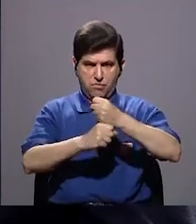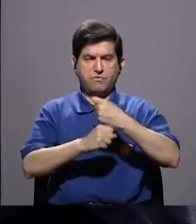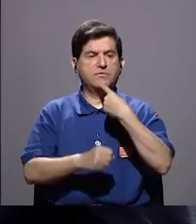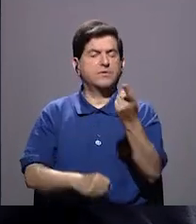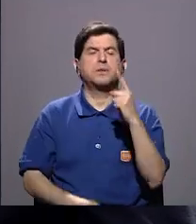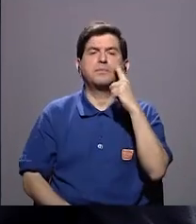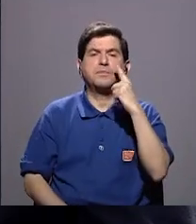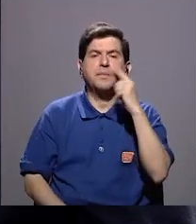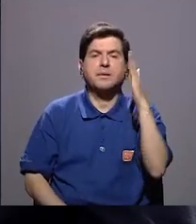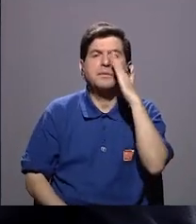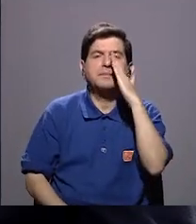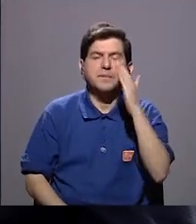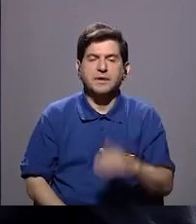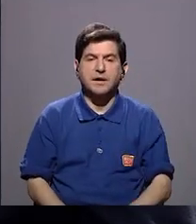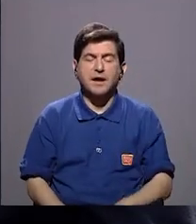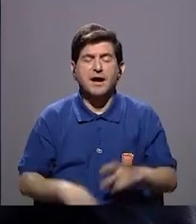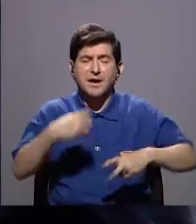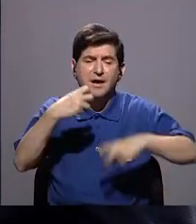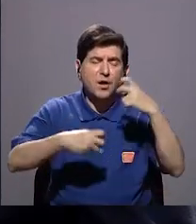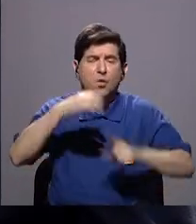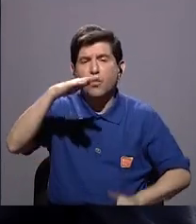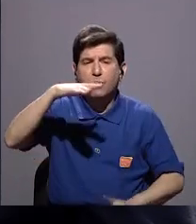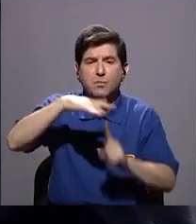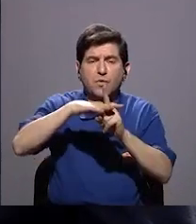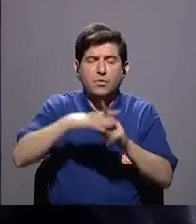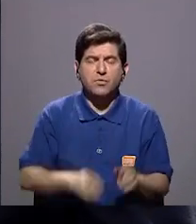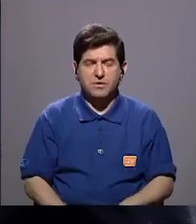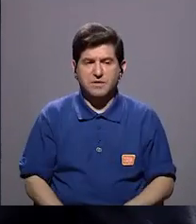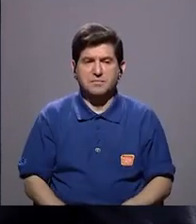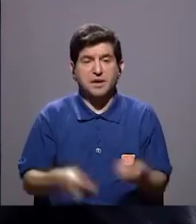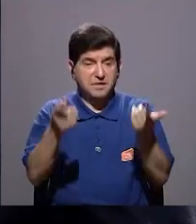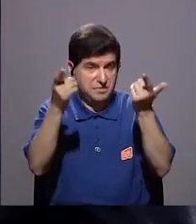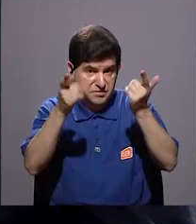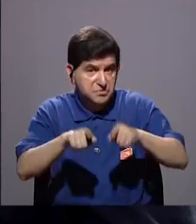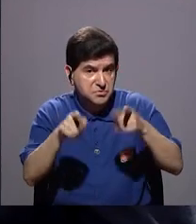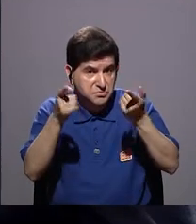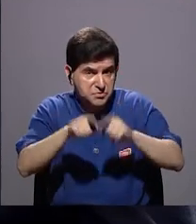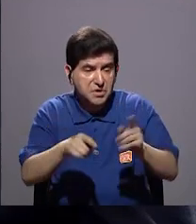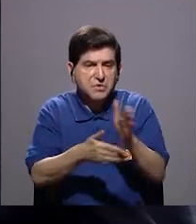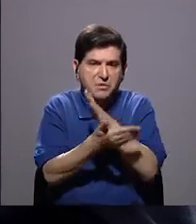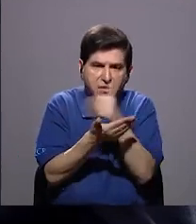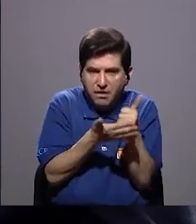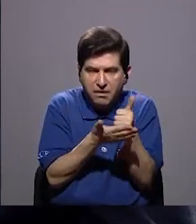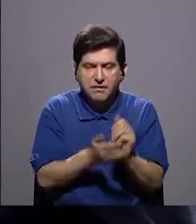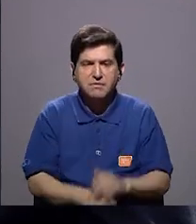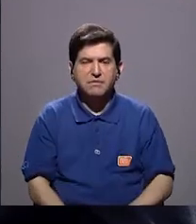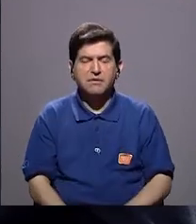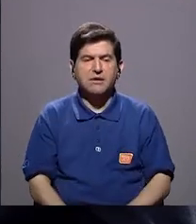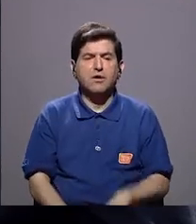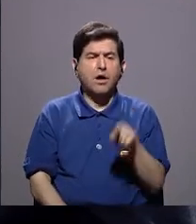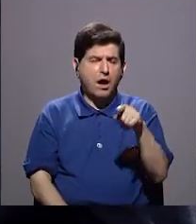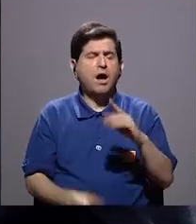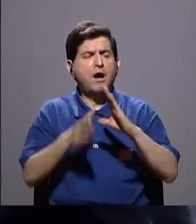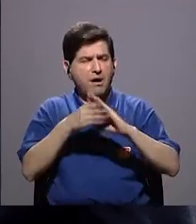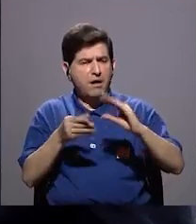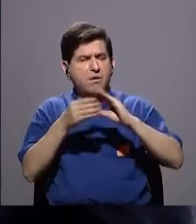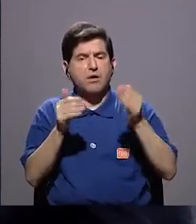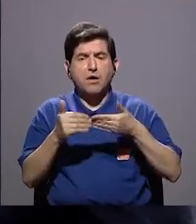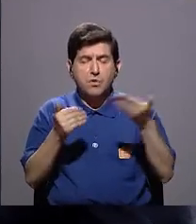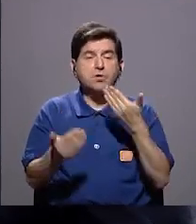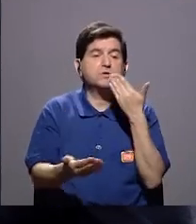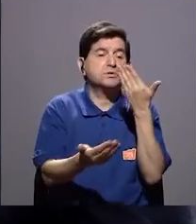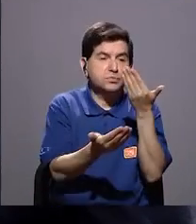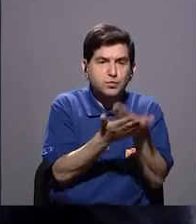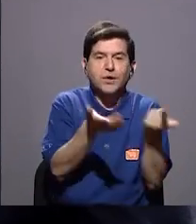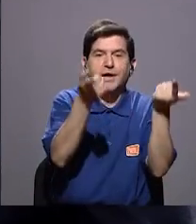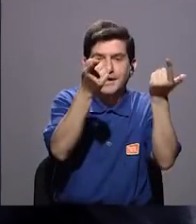de llegar y decirle a papá y a mamá que tiene un problema, que tuvo una dificultad, que es un niño que nos puede contar tanto las cosas